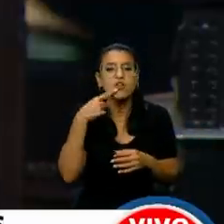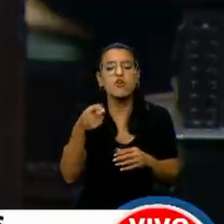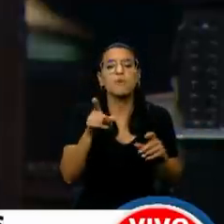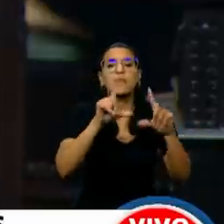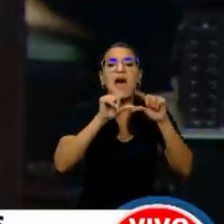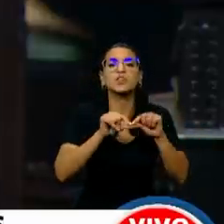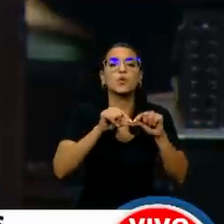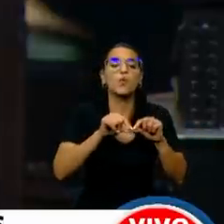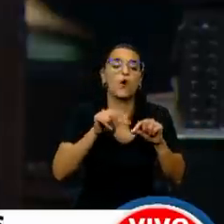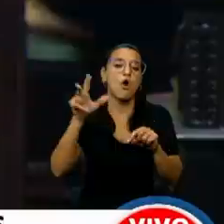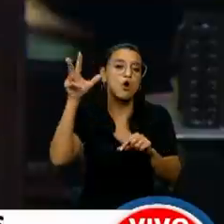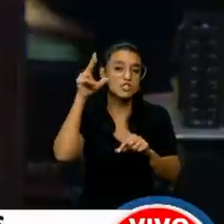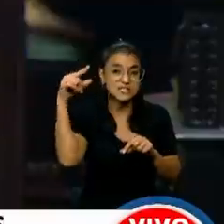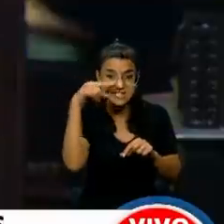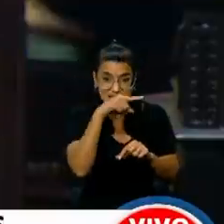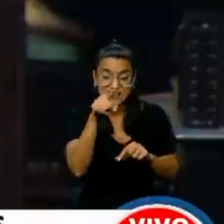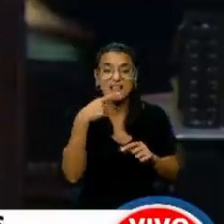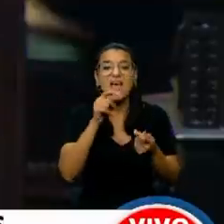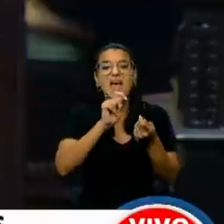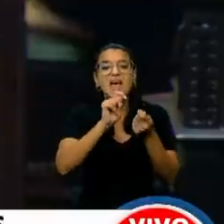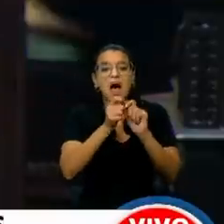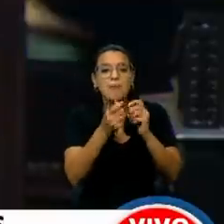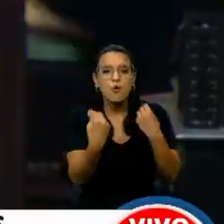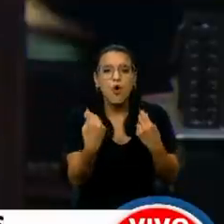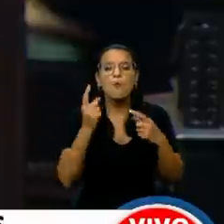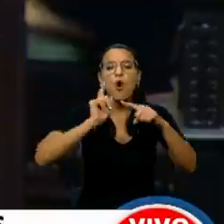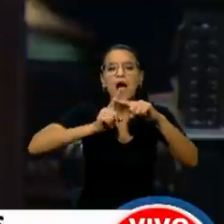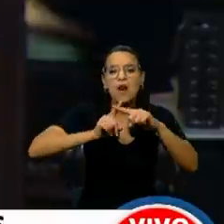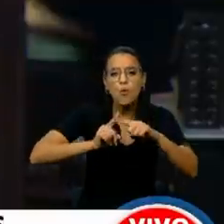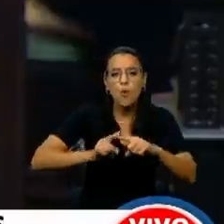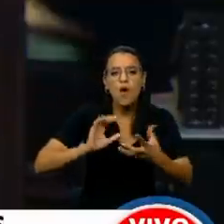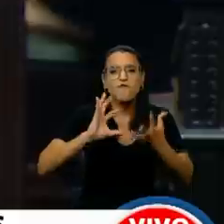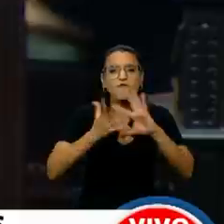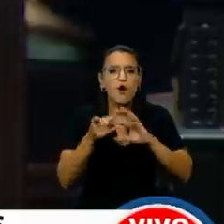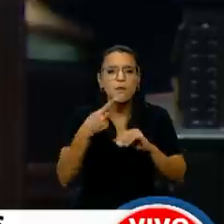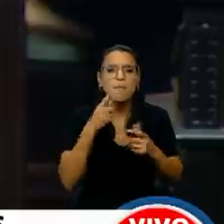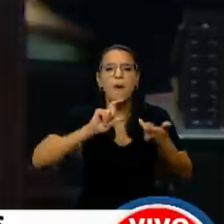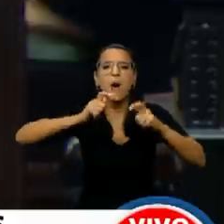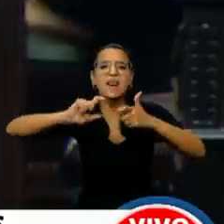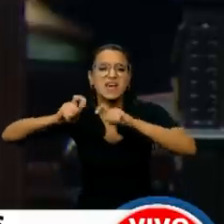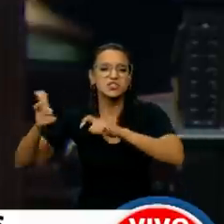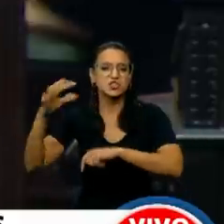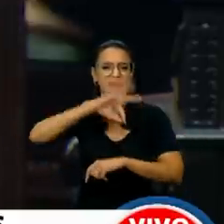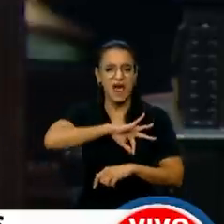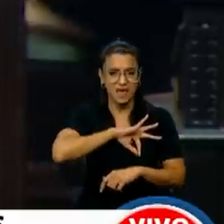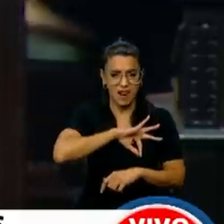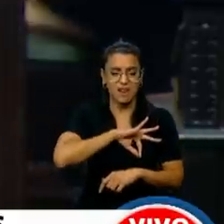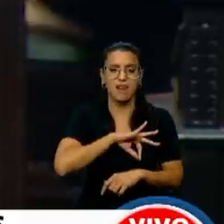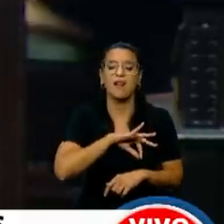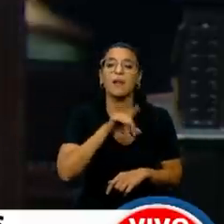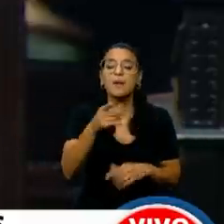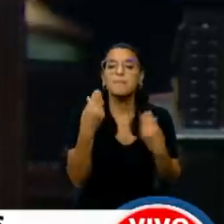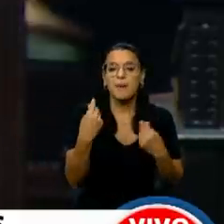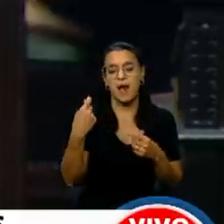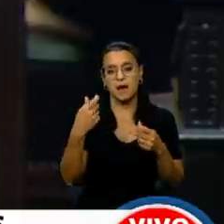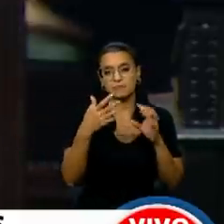87 hay una modificación de cómo se calcula la metodología del coeficiente de variación salarial que se utiliza